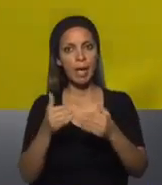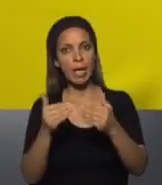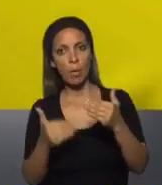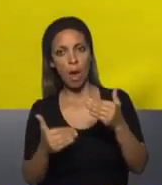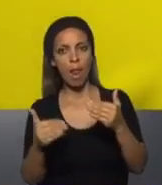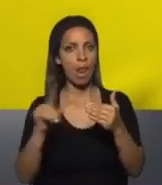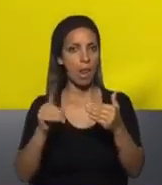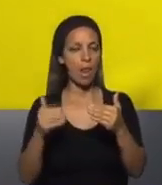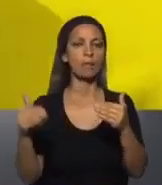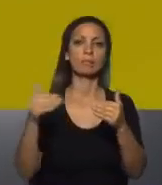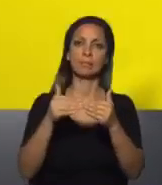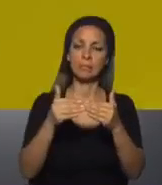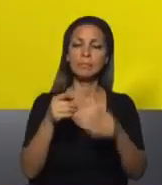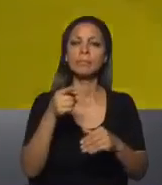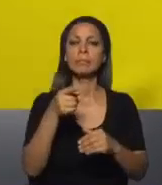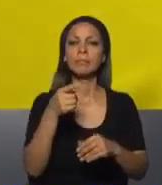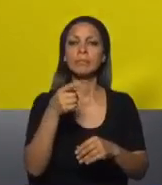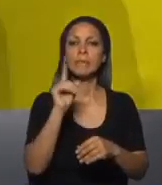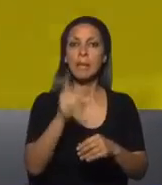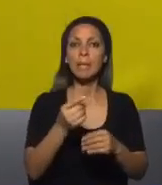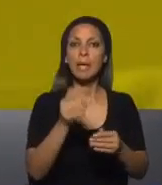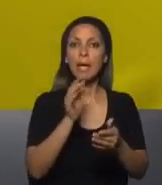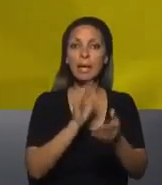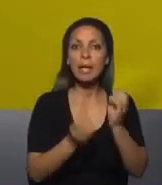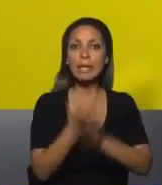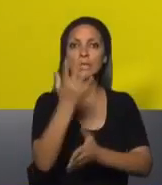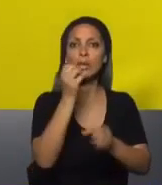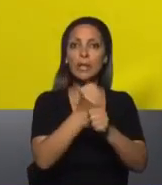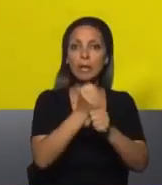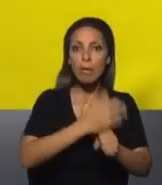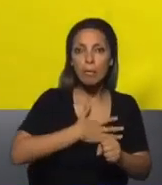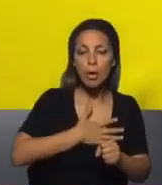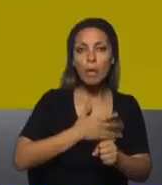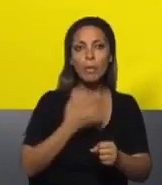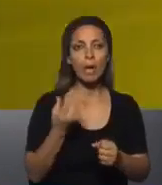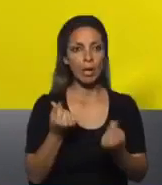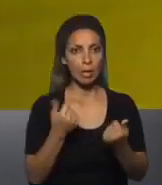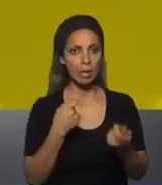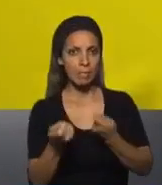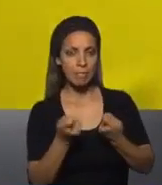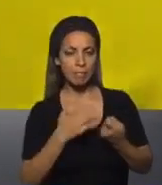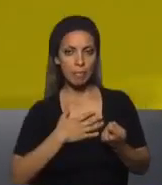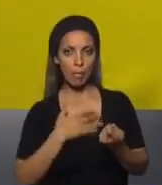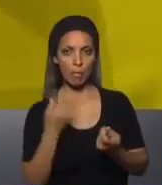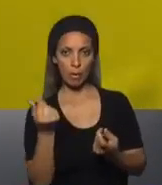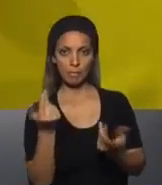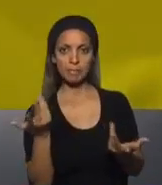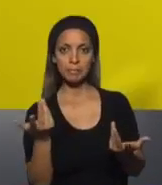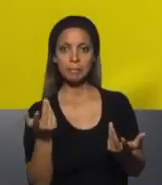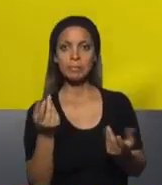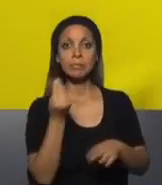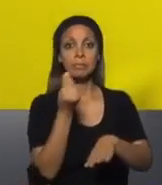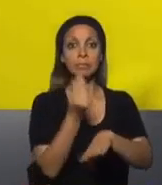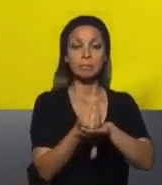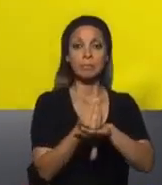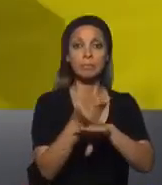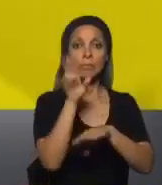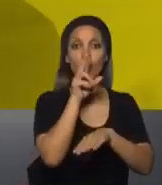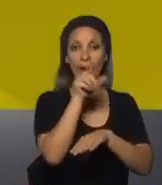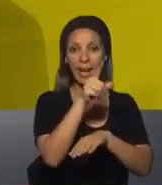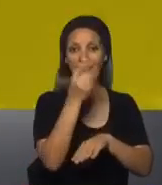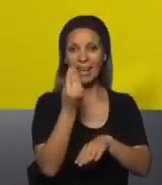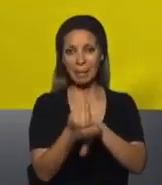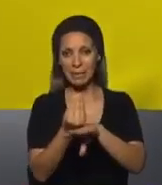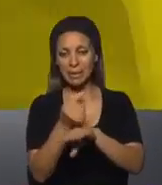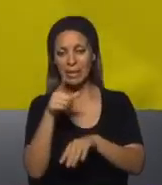ingresos, al emprendimiento y a la autonomía y empoderamiento económico. Florencia Raez, representante de ONU Mujeres en el país, destacó